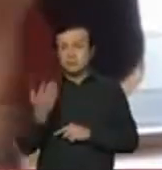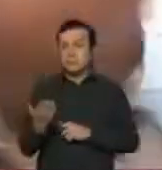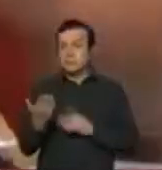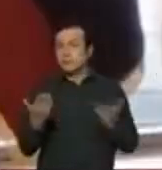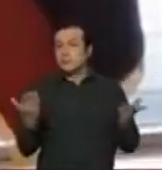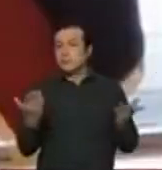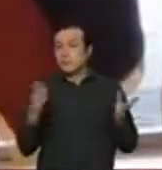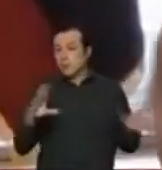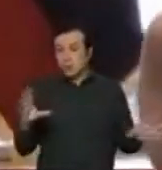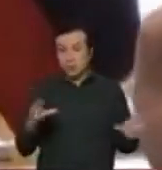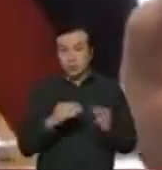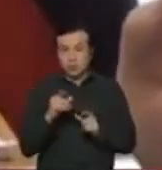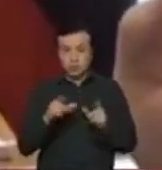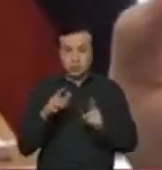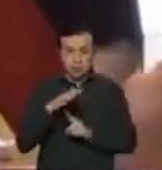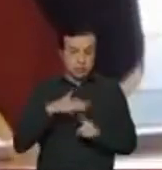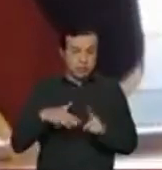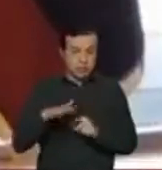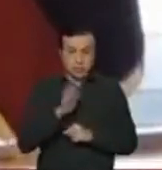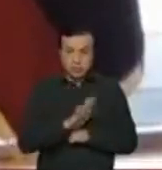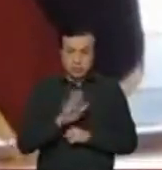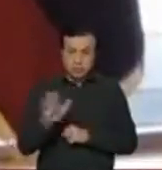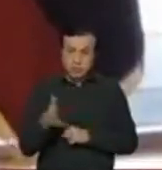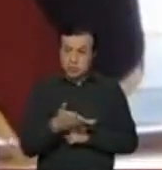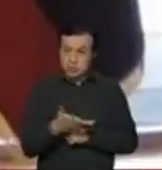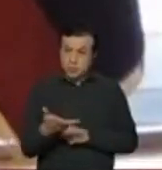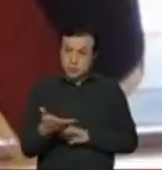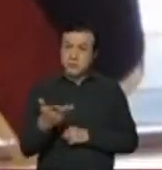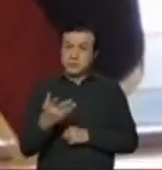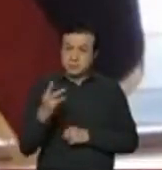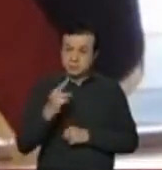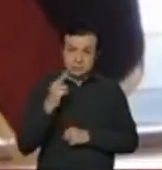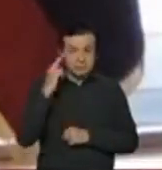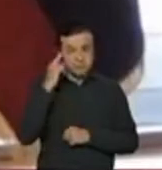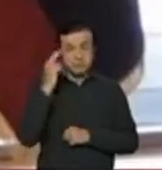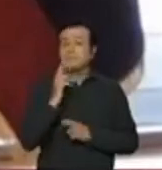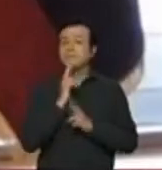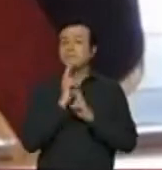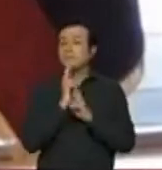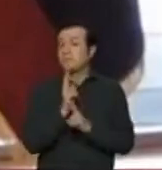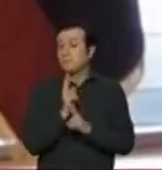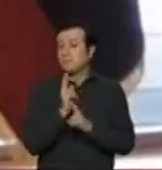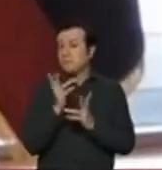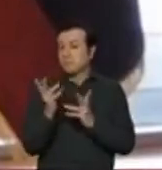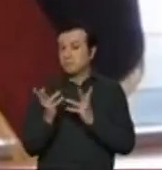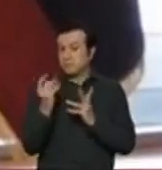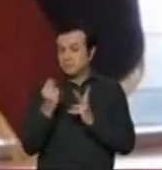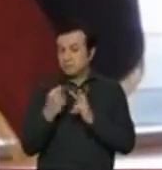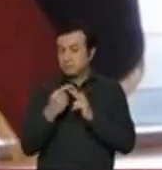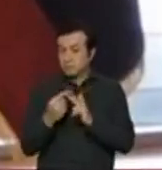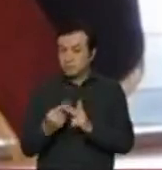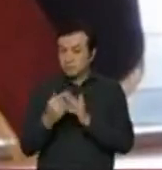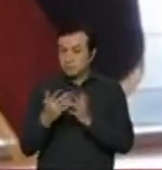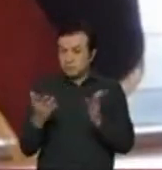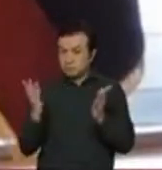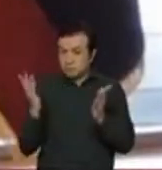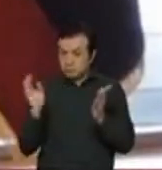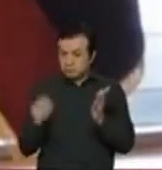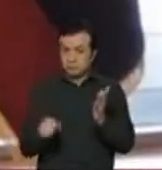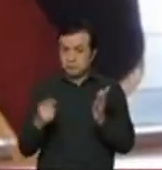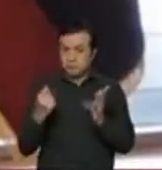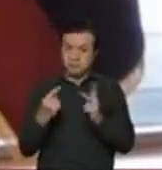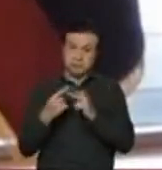al universo de afiliados y jubilados. Entonces, la respuesta de si hay créditos hipotecarios es sí, sí